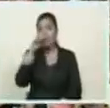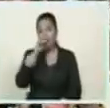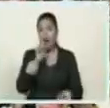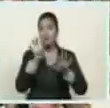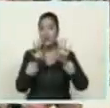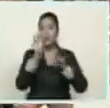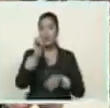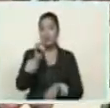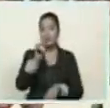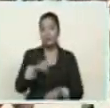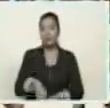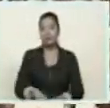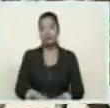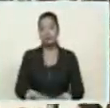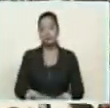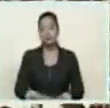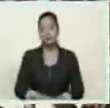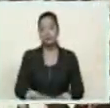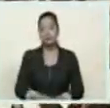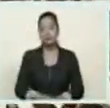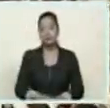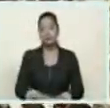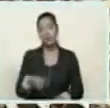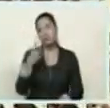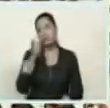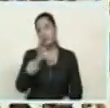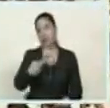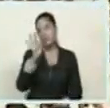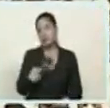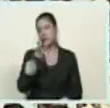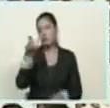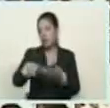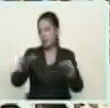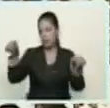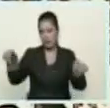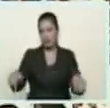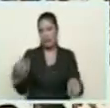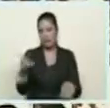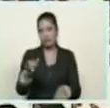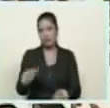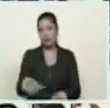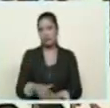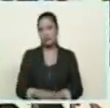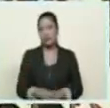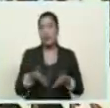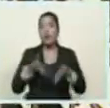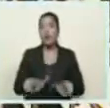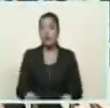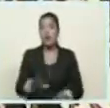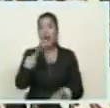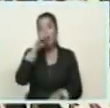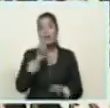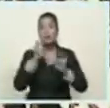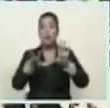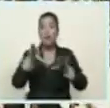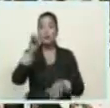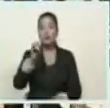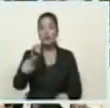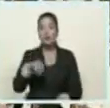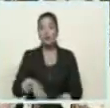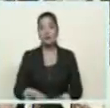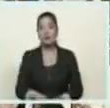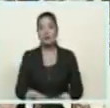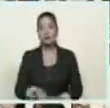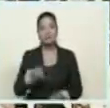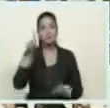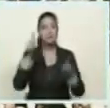90 como un 30 por ciento de los presentes los que nacieron en los años 80